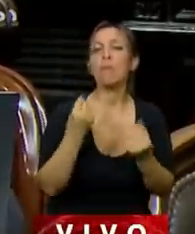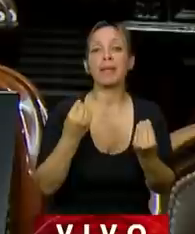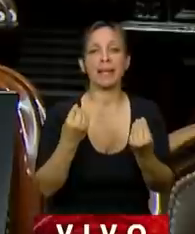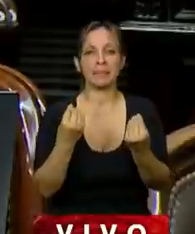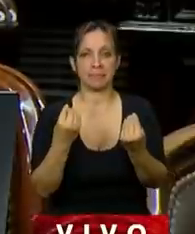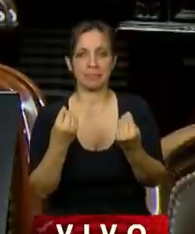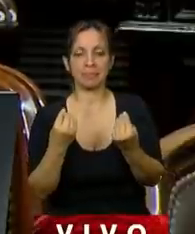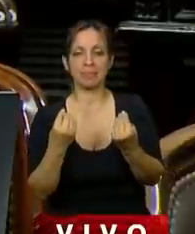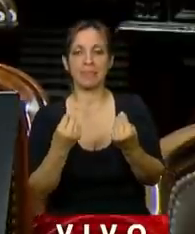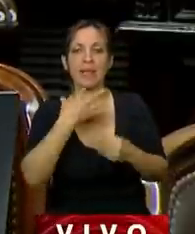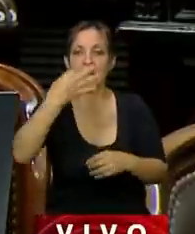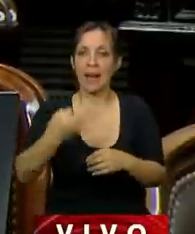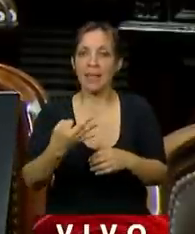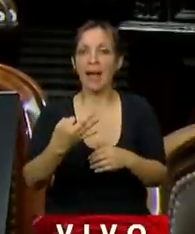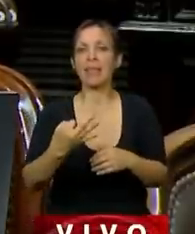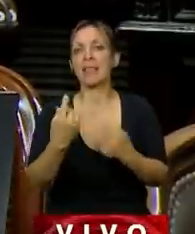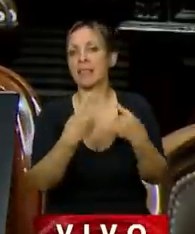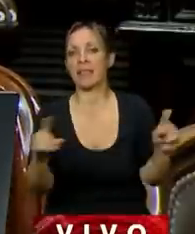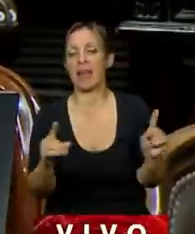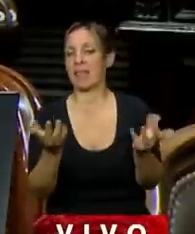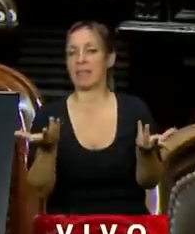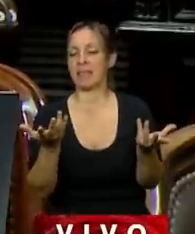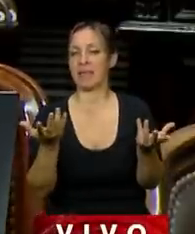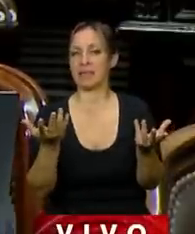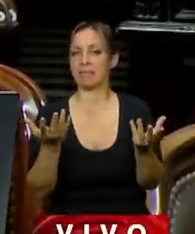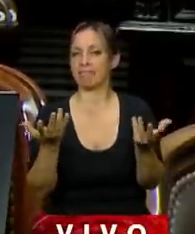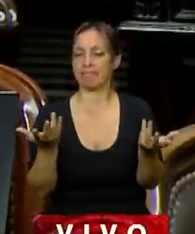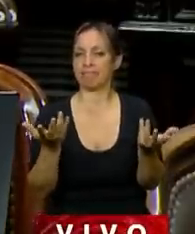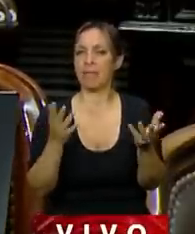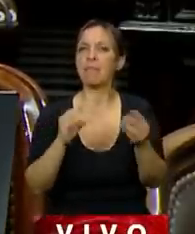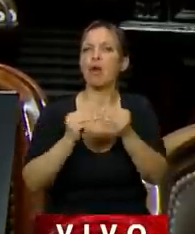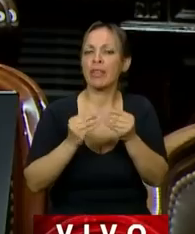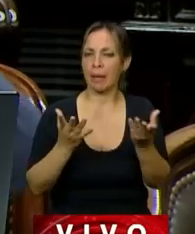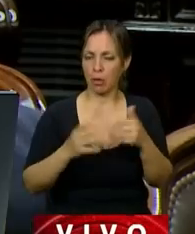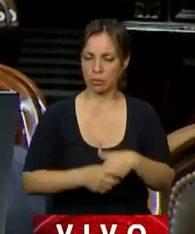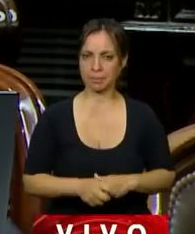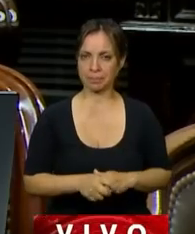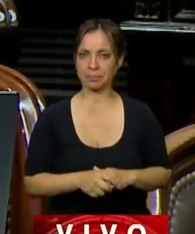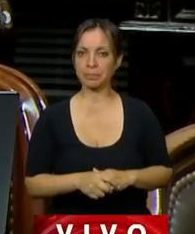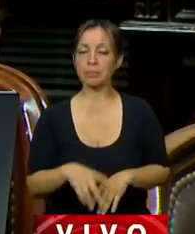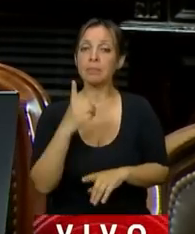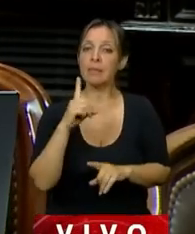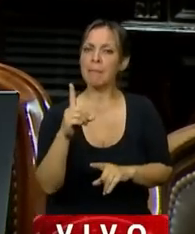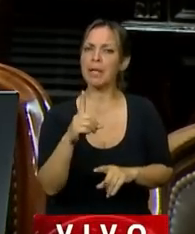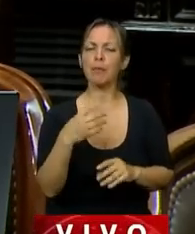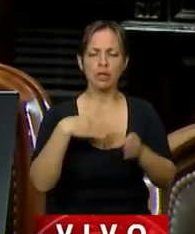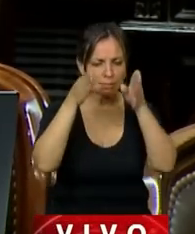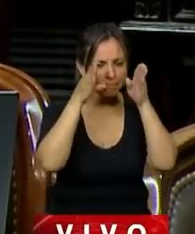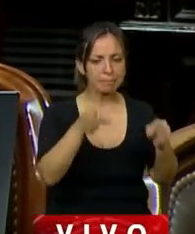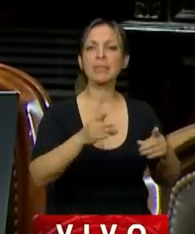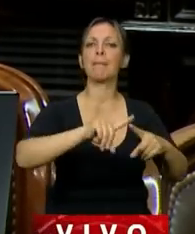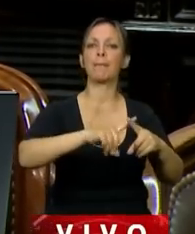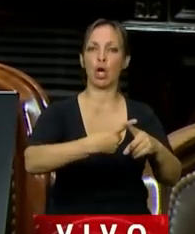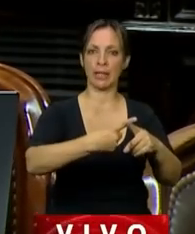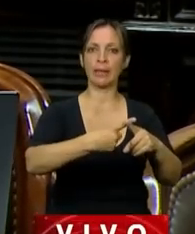porque distintas razones, entre otras, que han conchavado gente estos últimos 3 años. Pero para ir a lo político